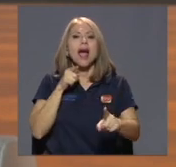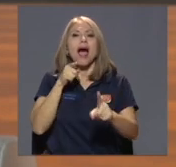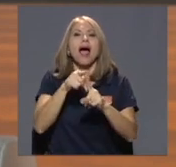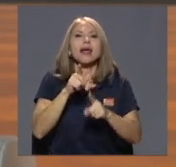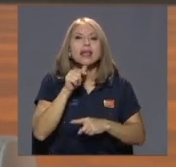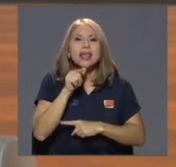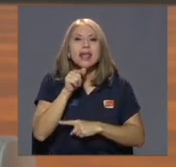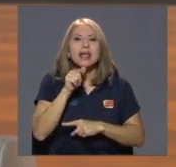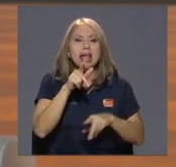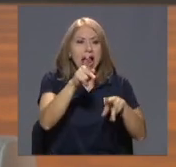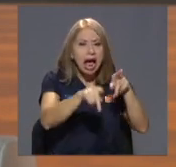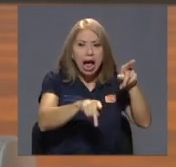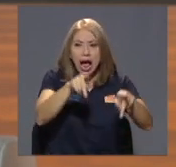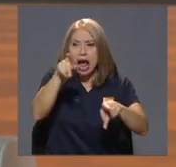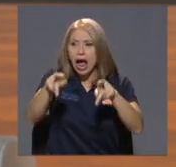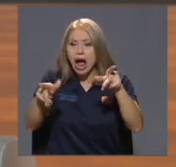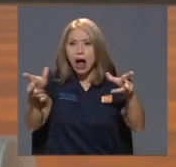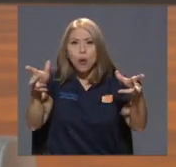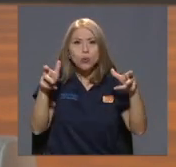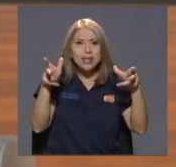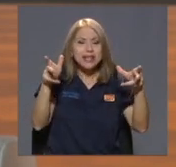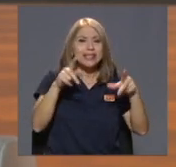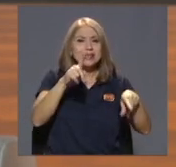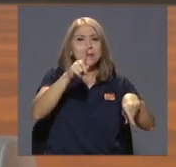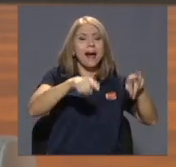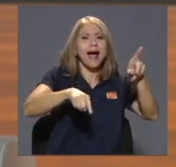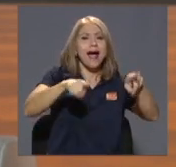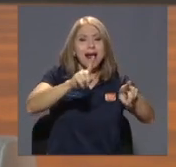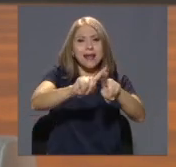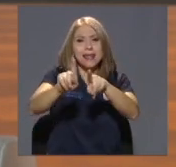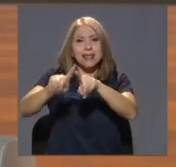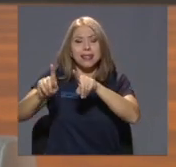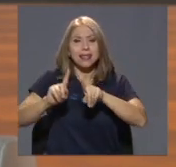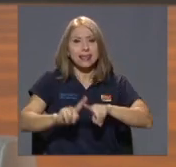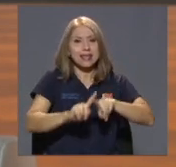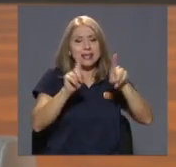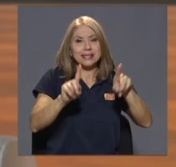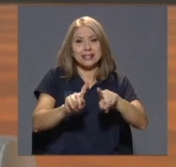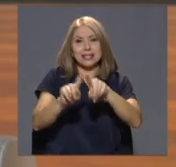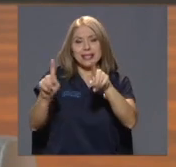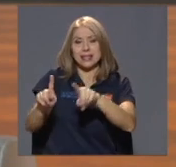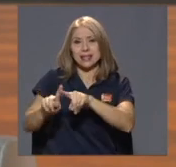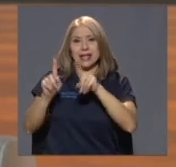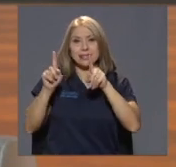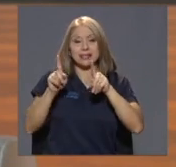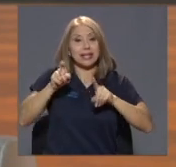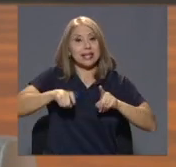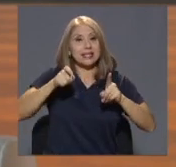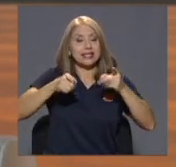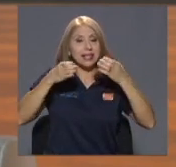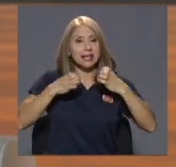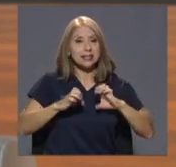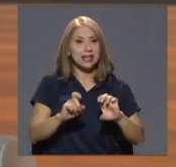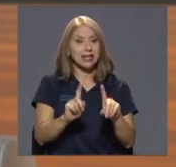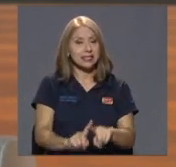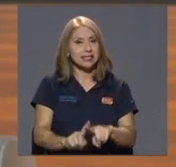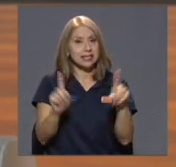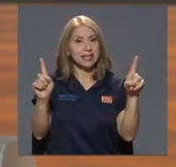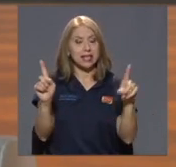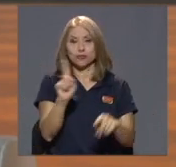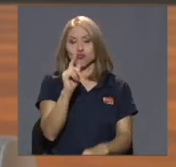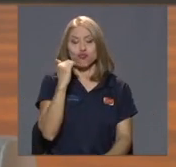variadas, muy distintas entre sí, que requieren estrategias distintas para comunicar, así que no es nada